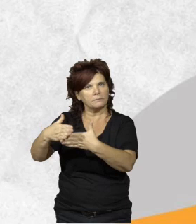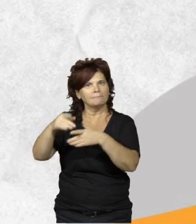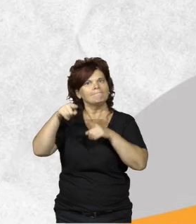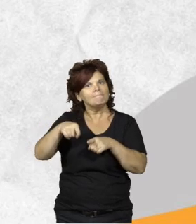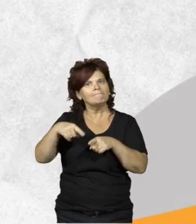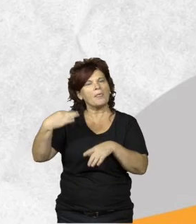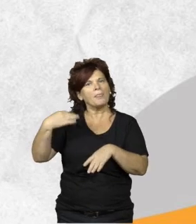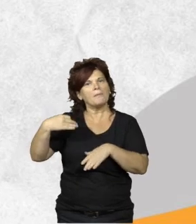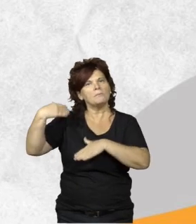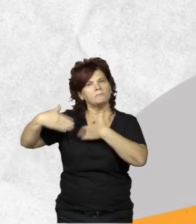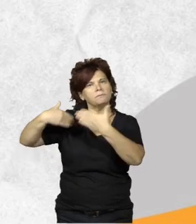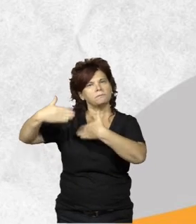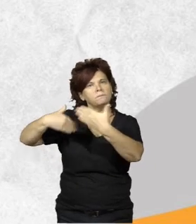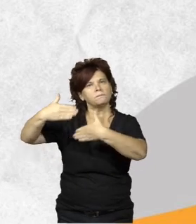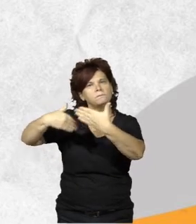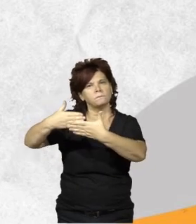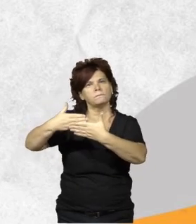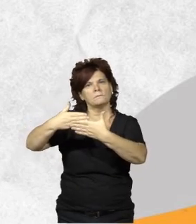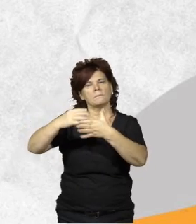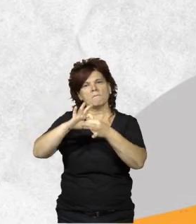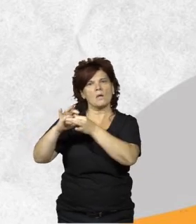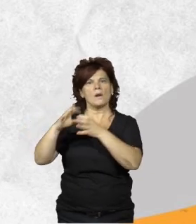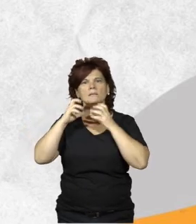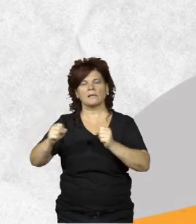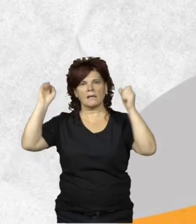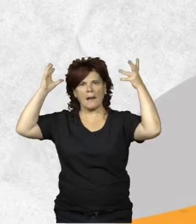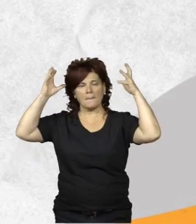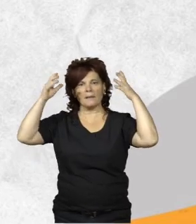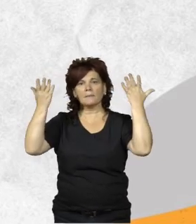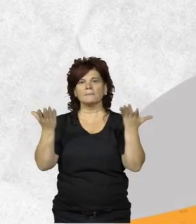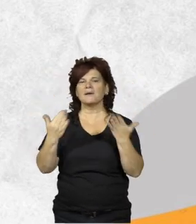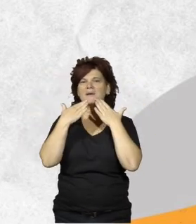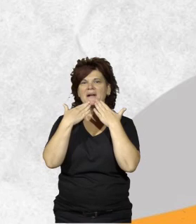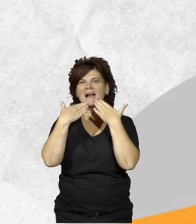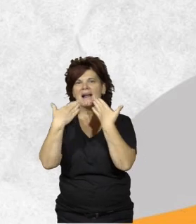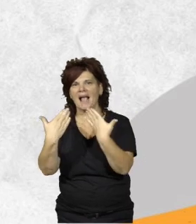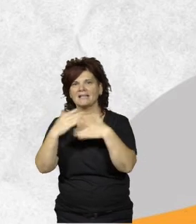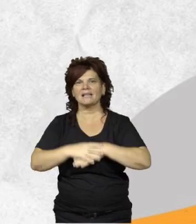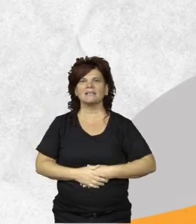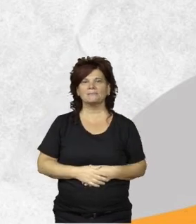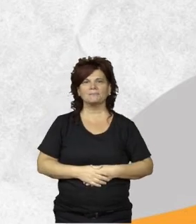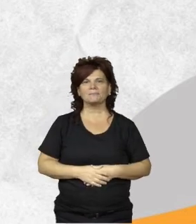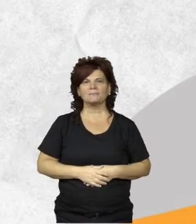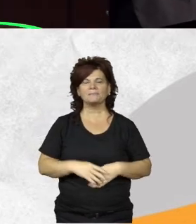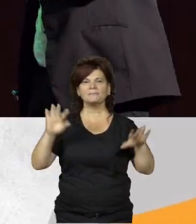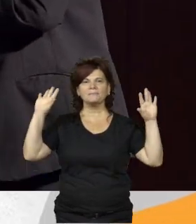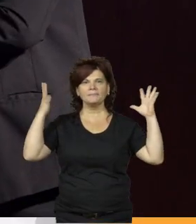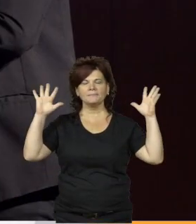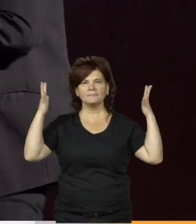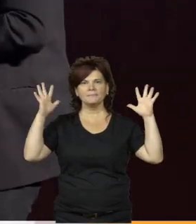para llevar más adelante líneas de acciones de la Secretaría de Ambiente. Bueno, hasta ahí. Muchas gracias por su atención.